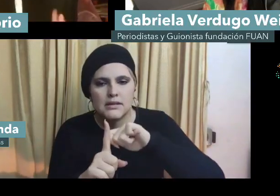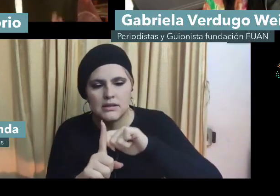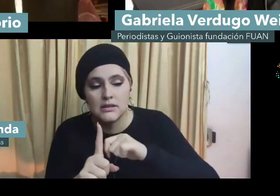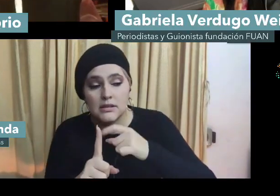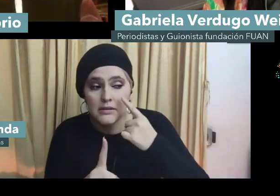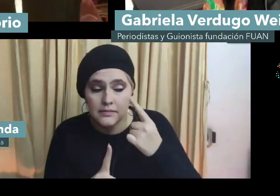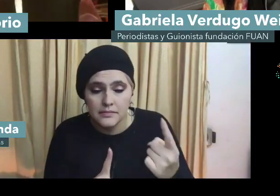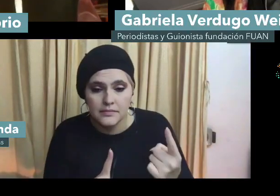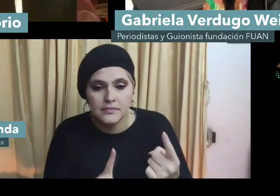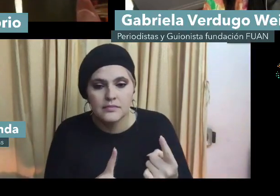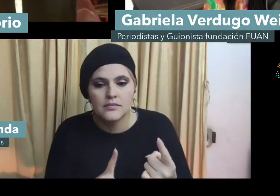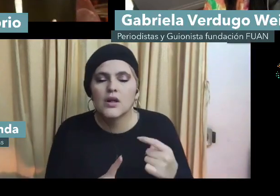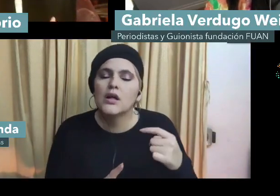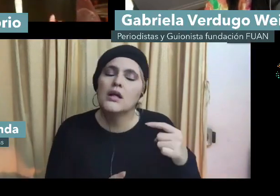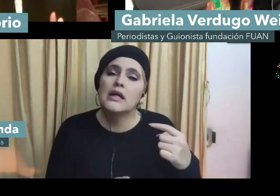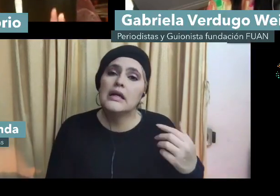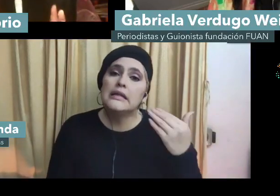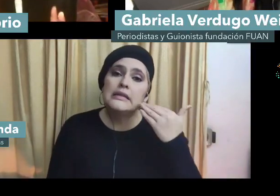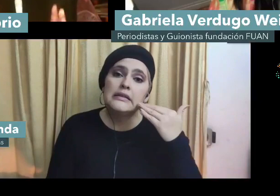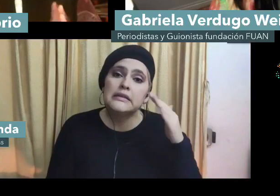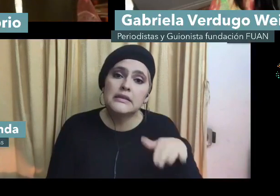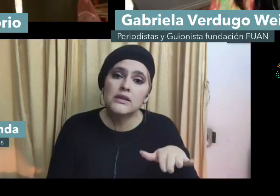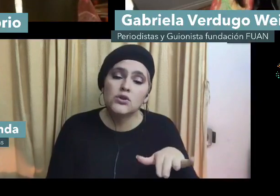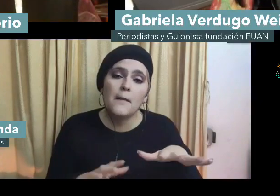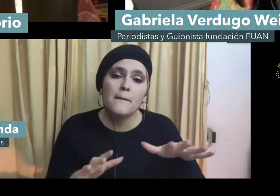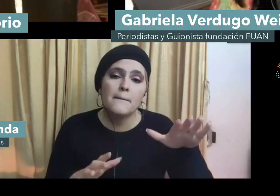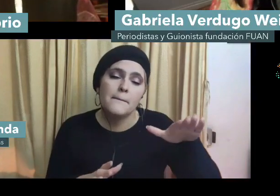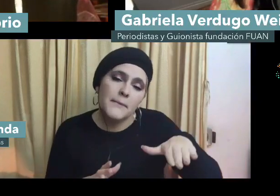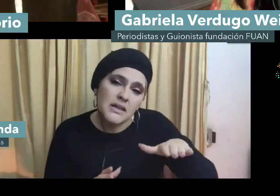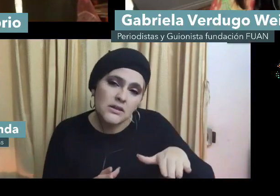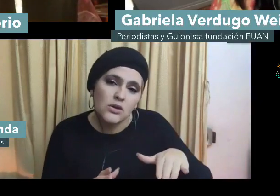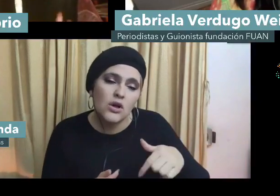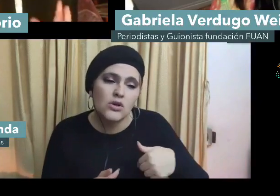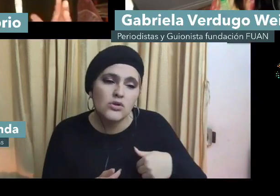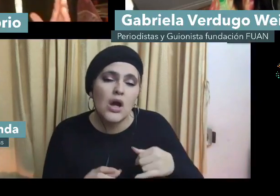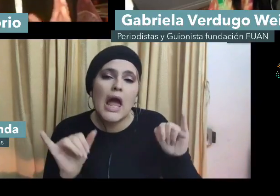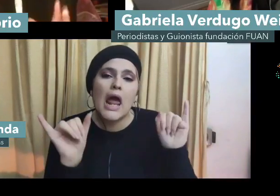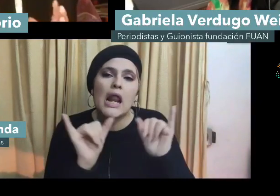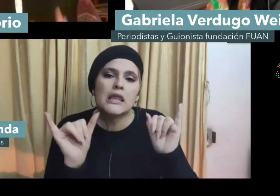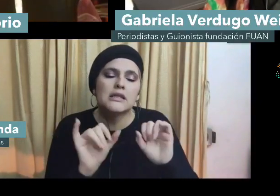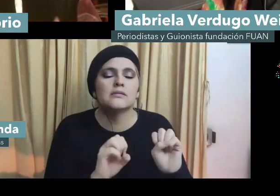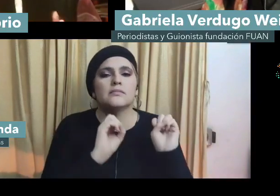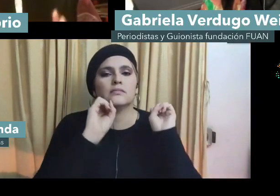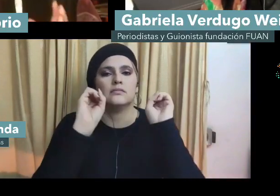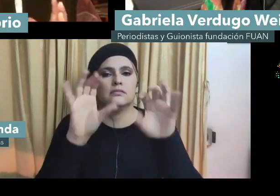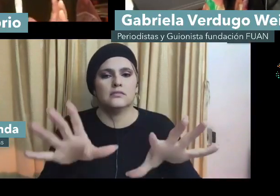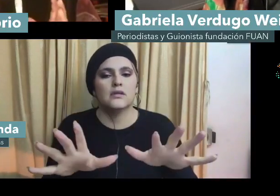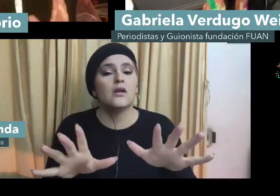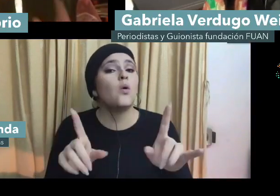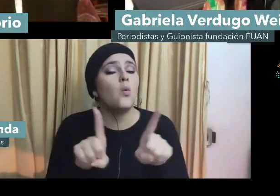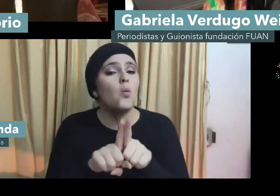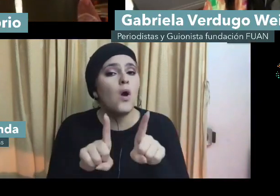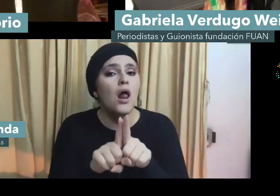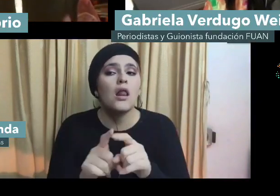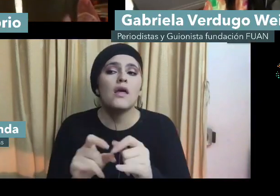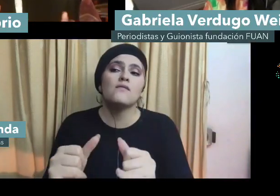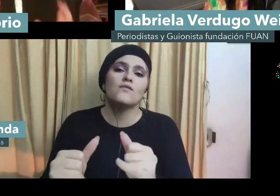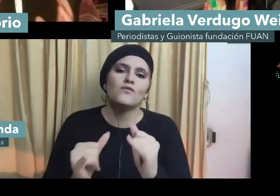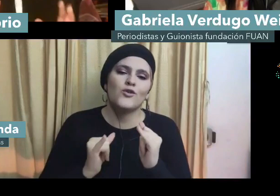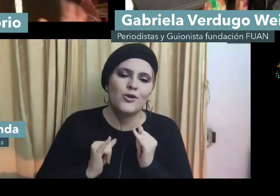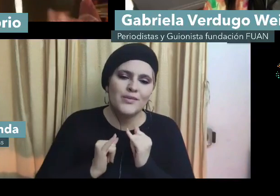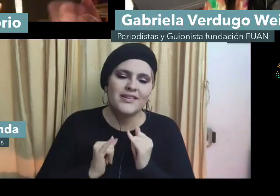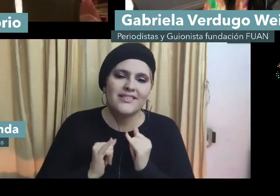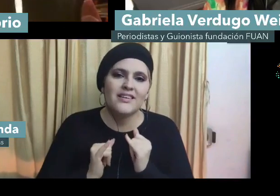niño pequeño, lo mando al jardín infantil y pido también y que esté que